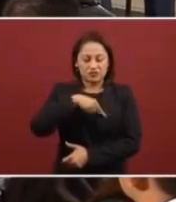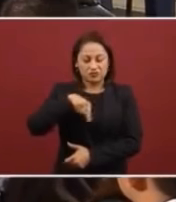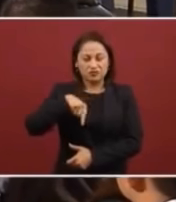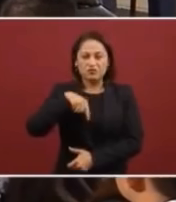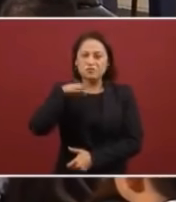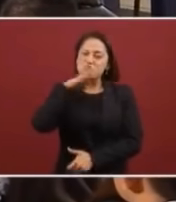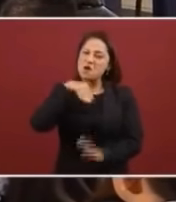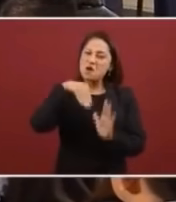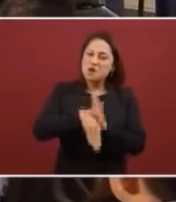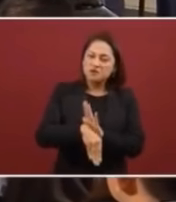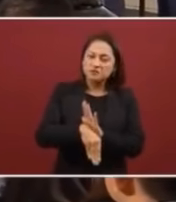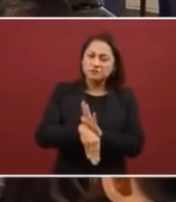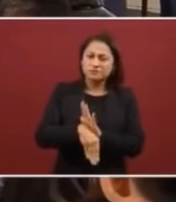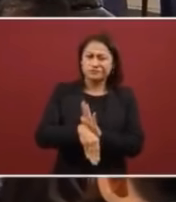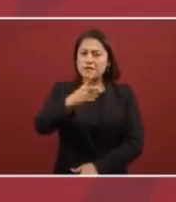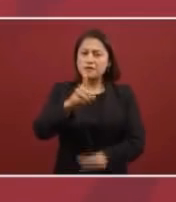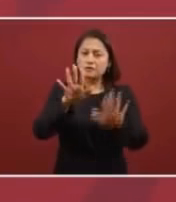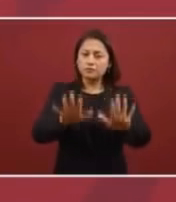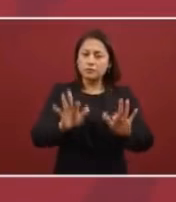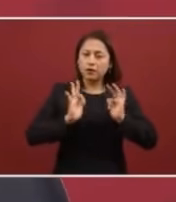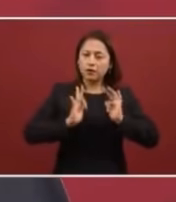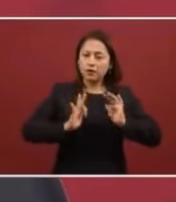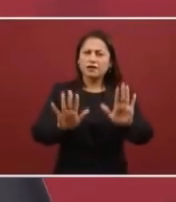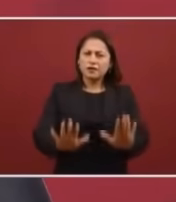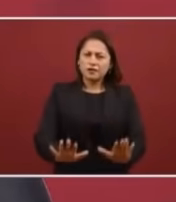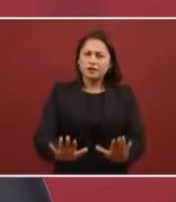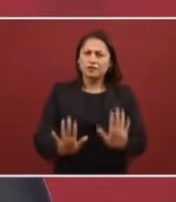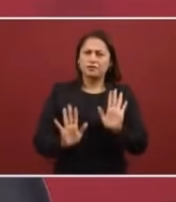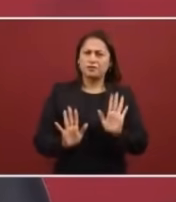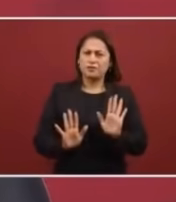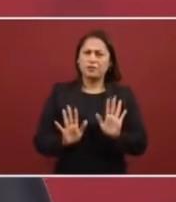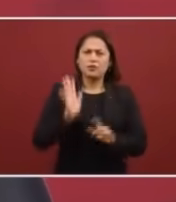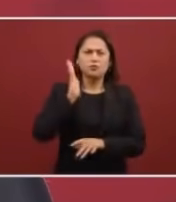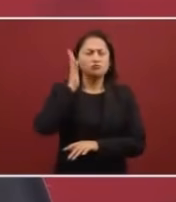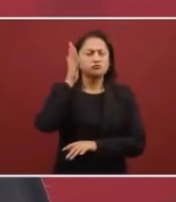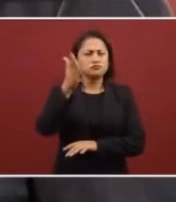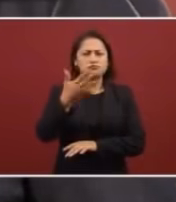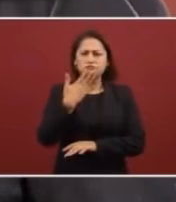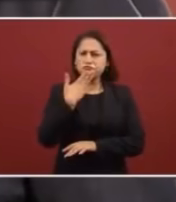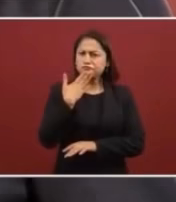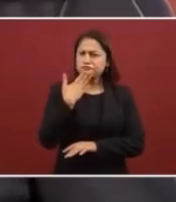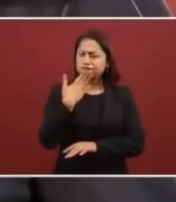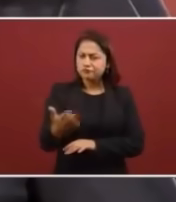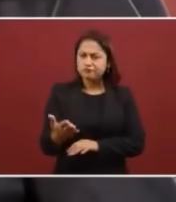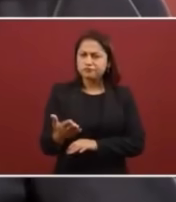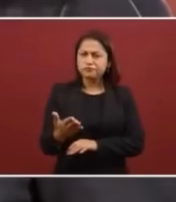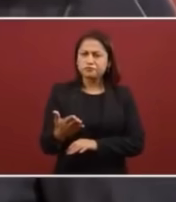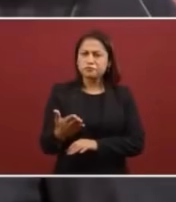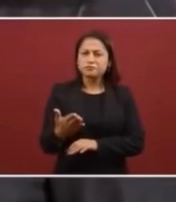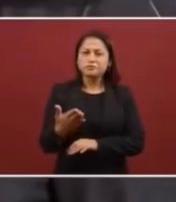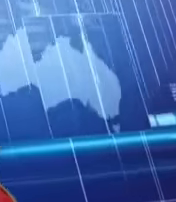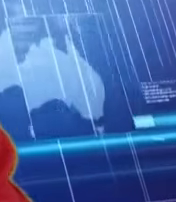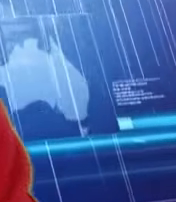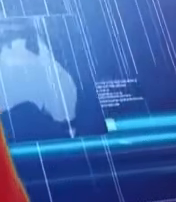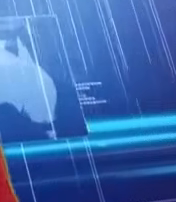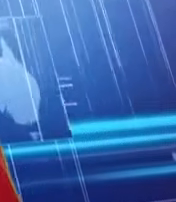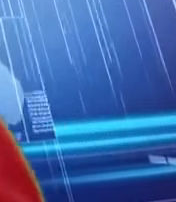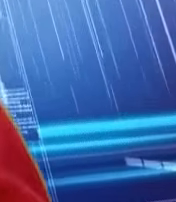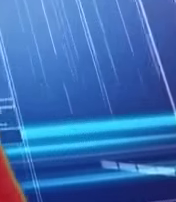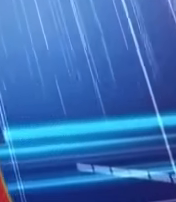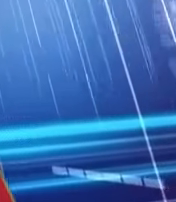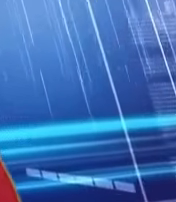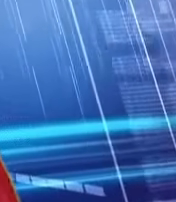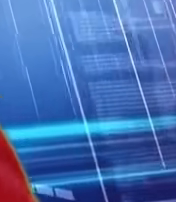tranquilícense, serénense, nos va a ir bien. Y además, falta poco tiempo para saberlo.